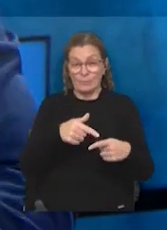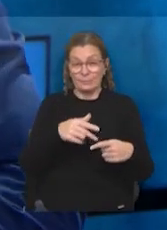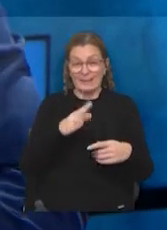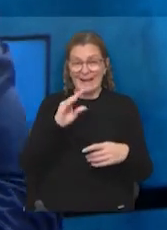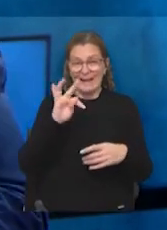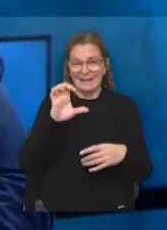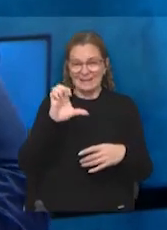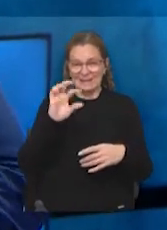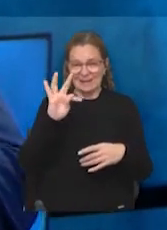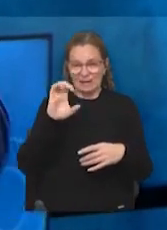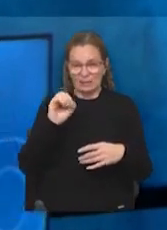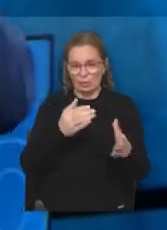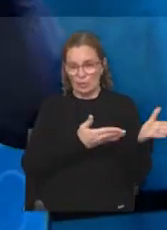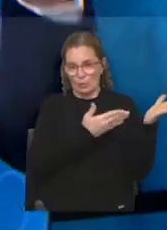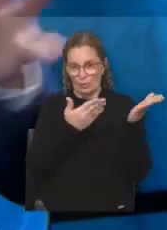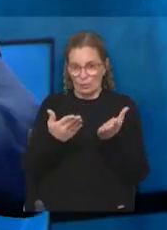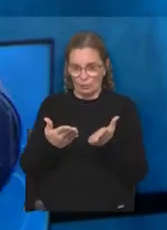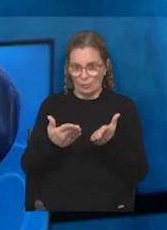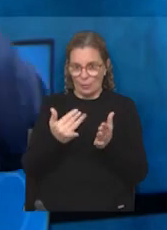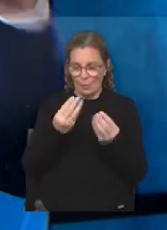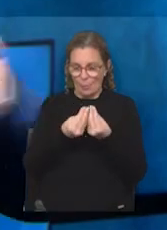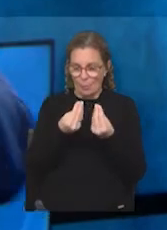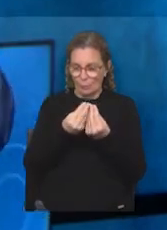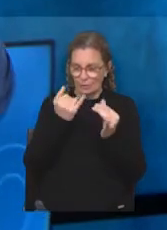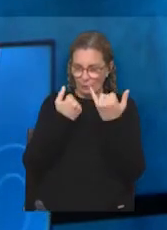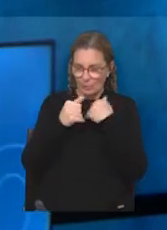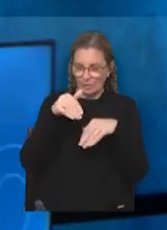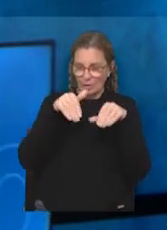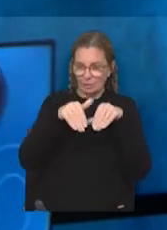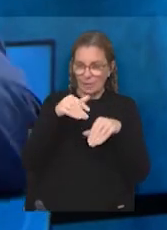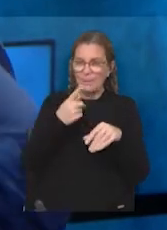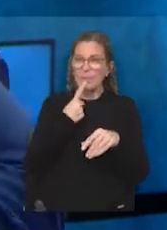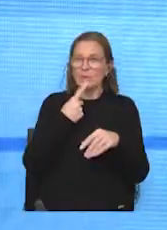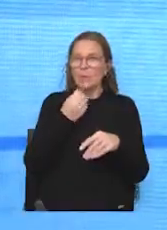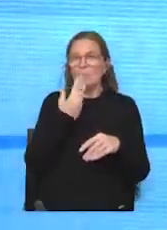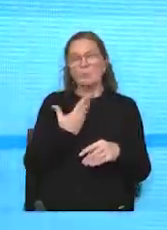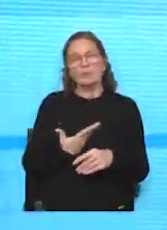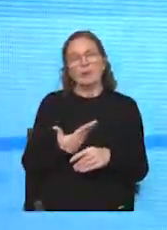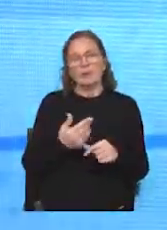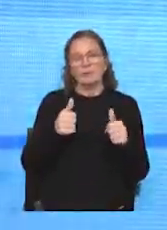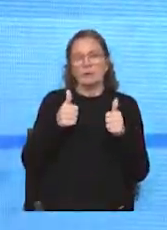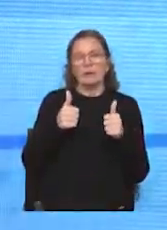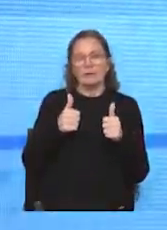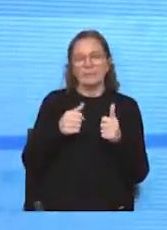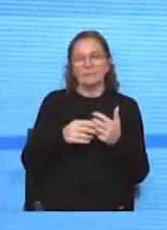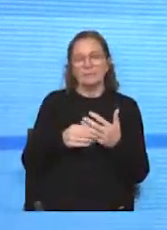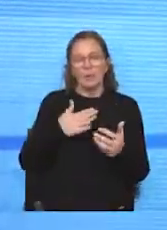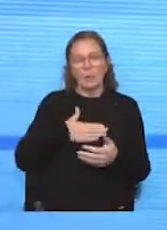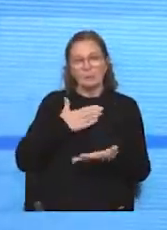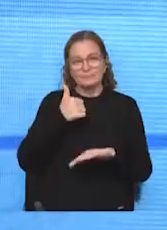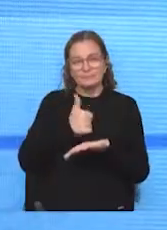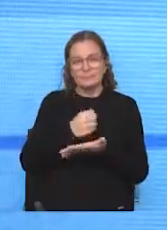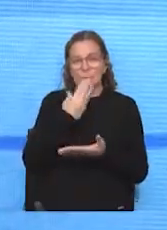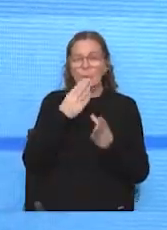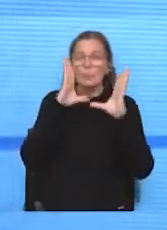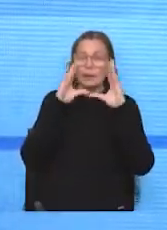adyacente de la mano de Mario Pos con toda la información electoral polí Cómo anda Mario anda bien Qué gusto tenerlo acá eh buenas noches